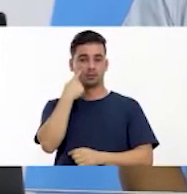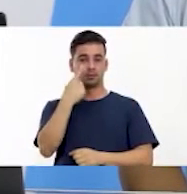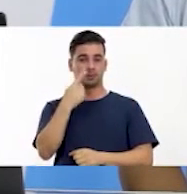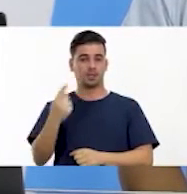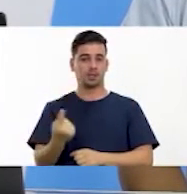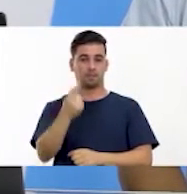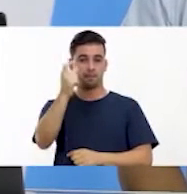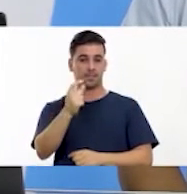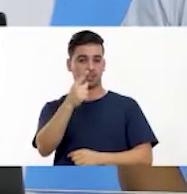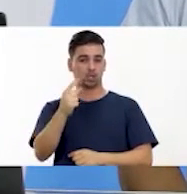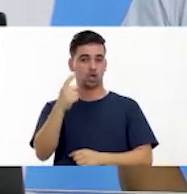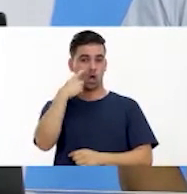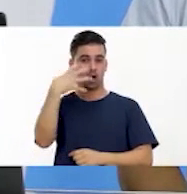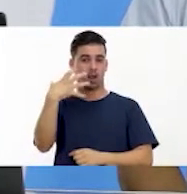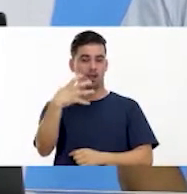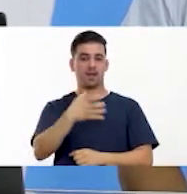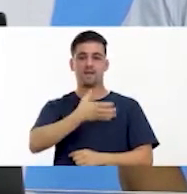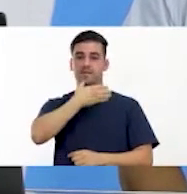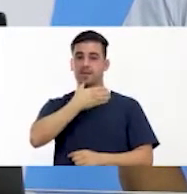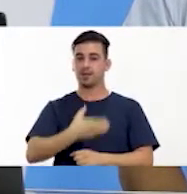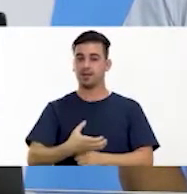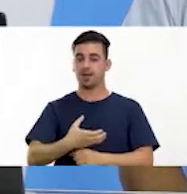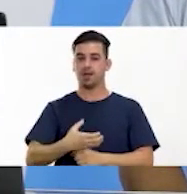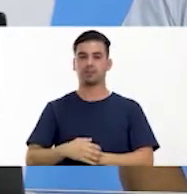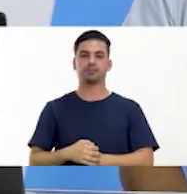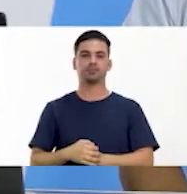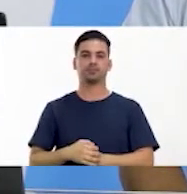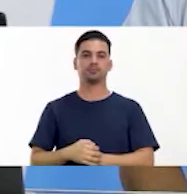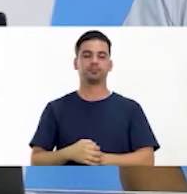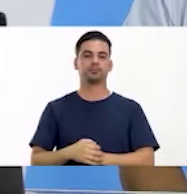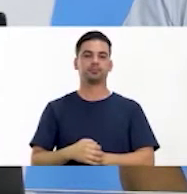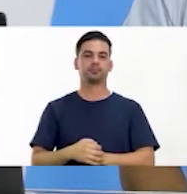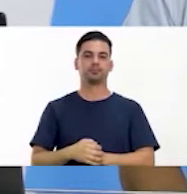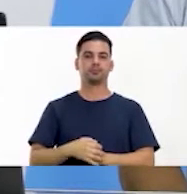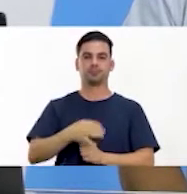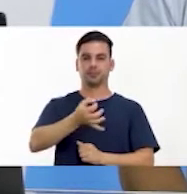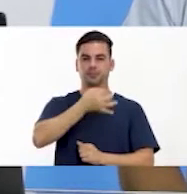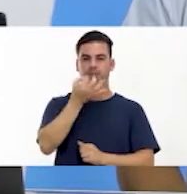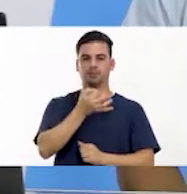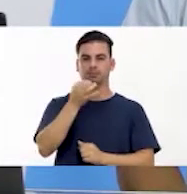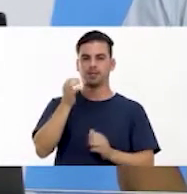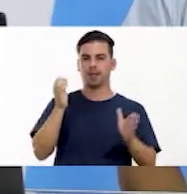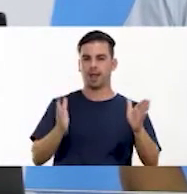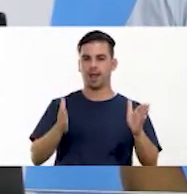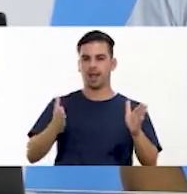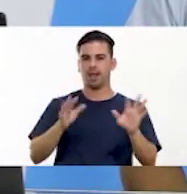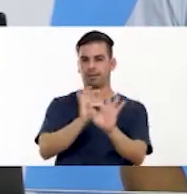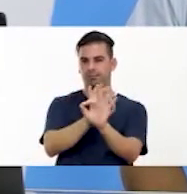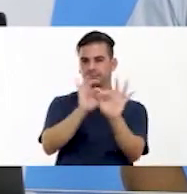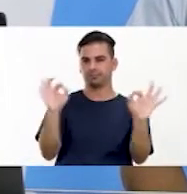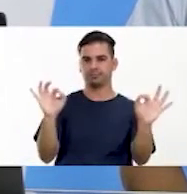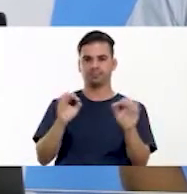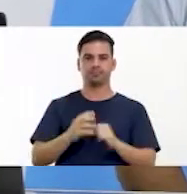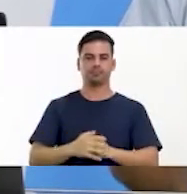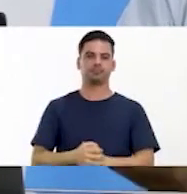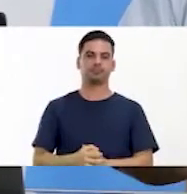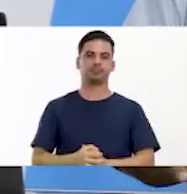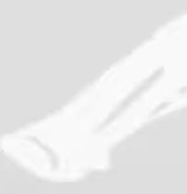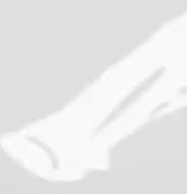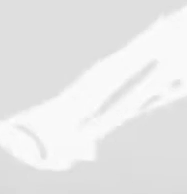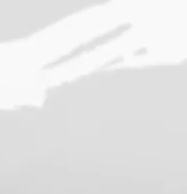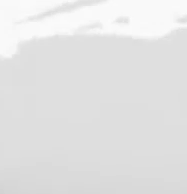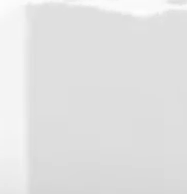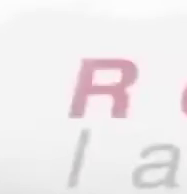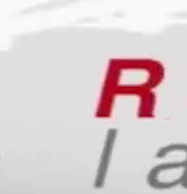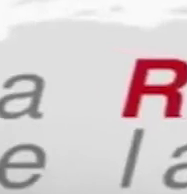Castro en Montevideo en 1995, donde hace referencia precisamente a este periodo especial.